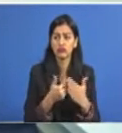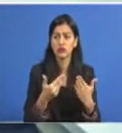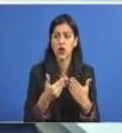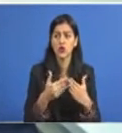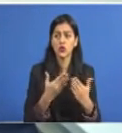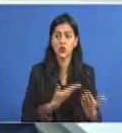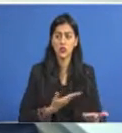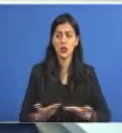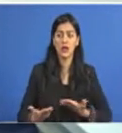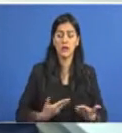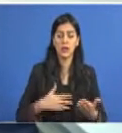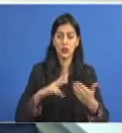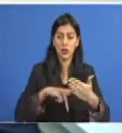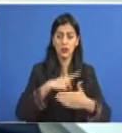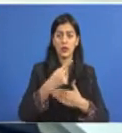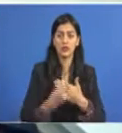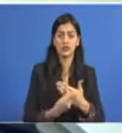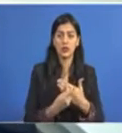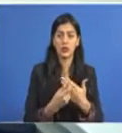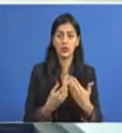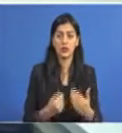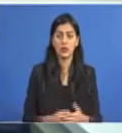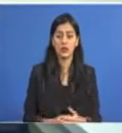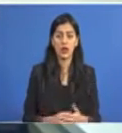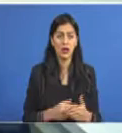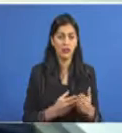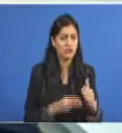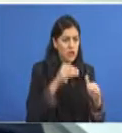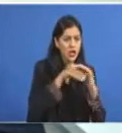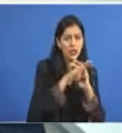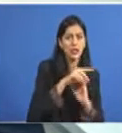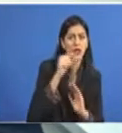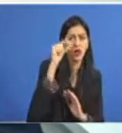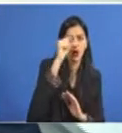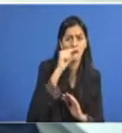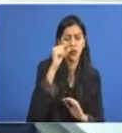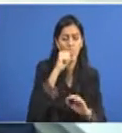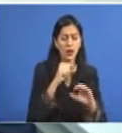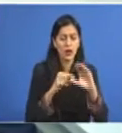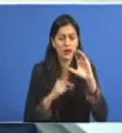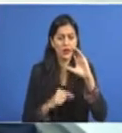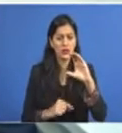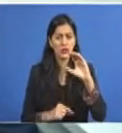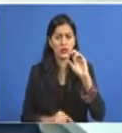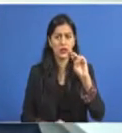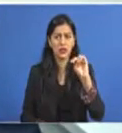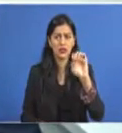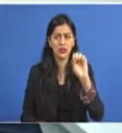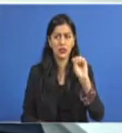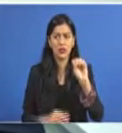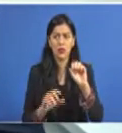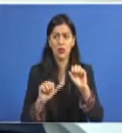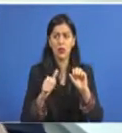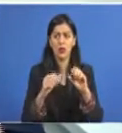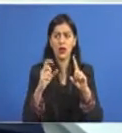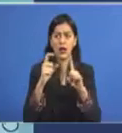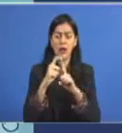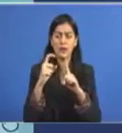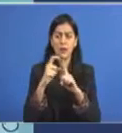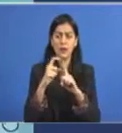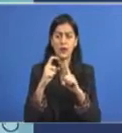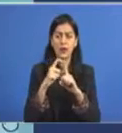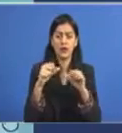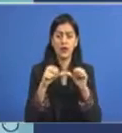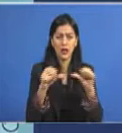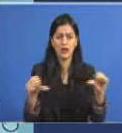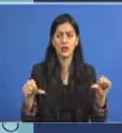una plataforma. Entra a Google y pone la palabra CMS o pone la palabra a mi sistema de administración de